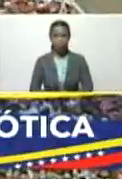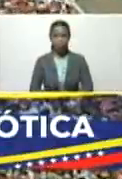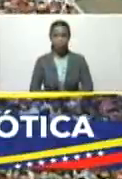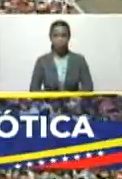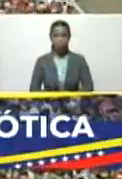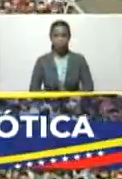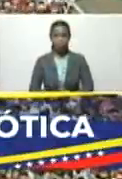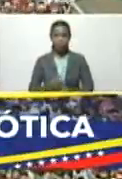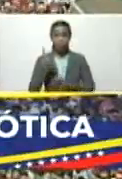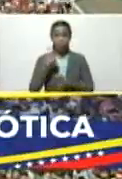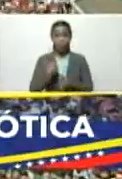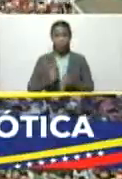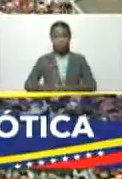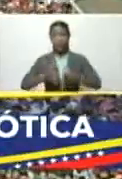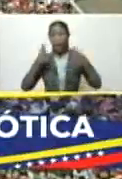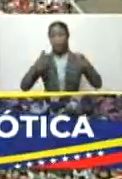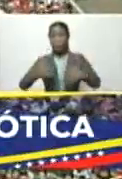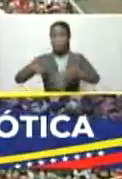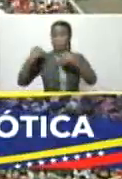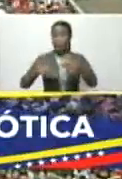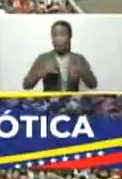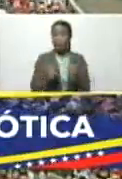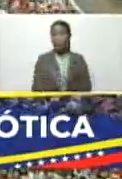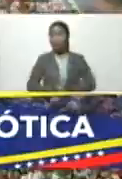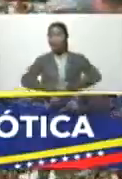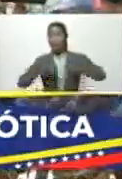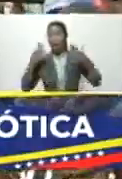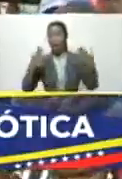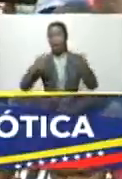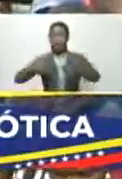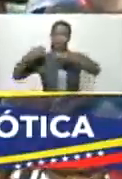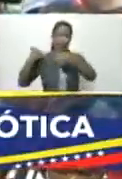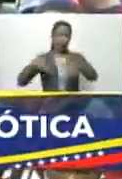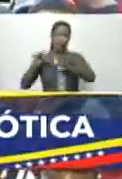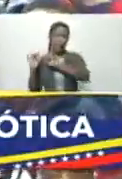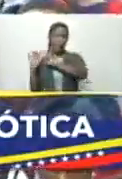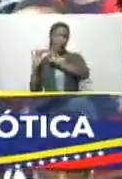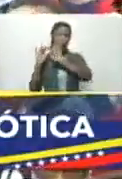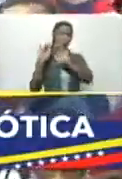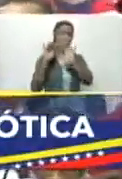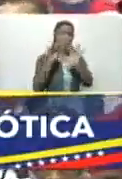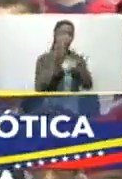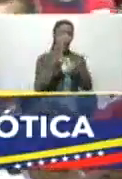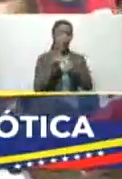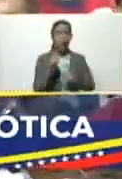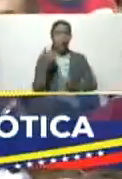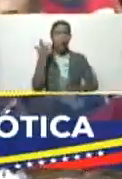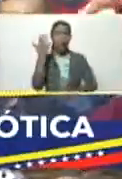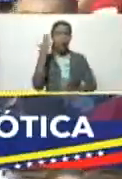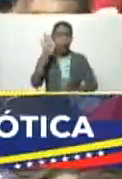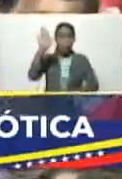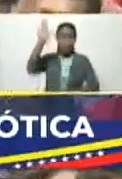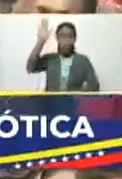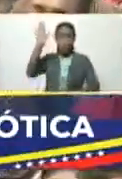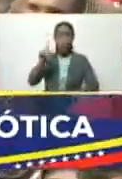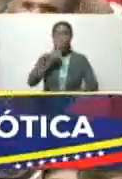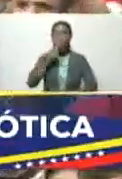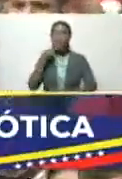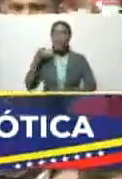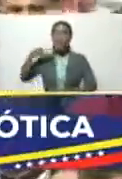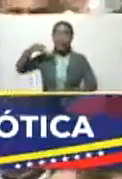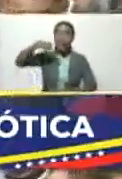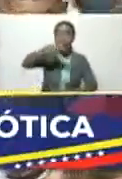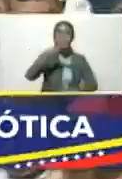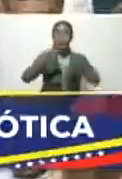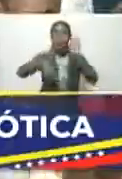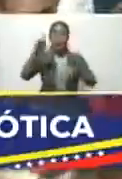¡Amamarra de marcha, pues! ¡Tremenda marcha! ¡Levanten la mano los que caminaron los 14